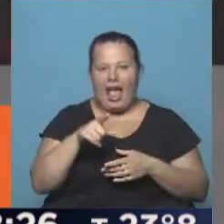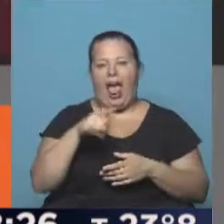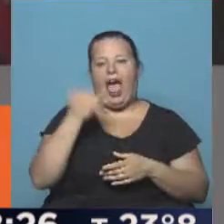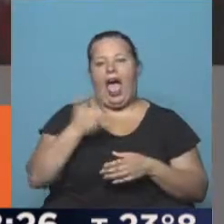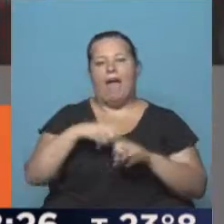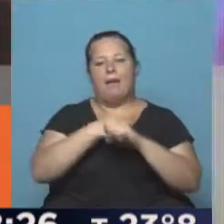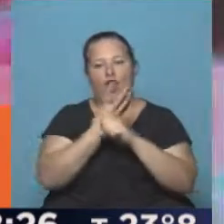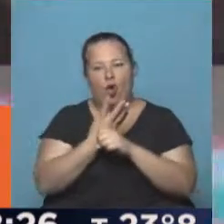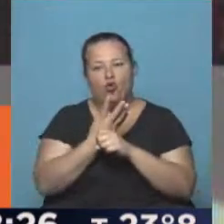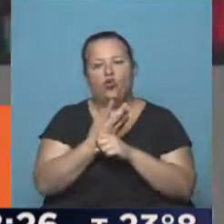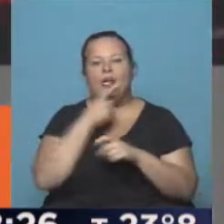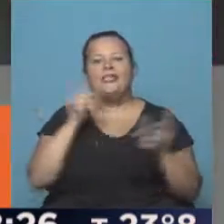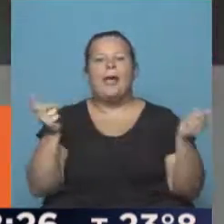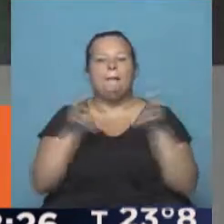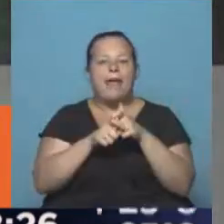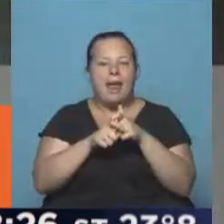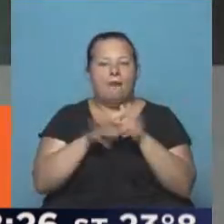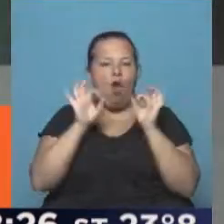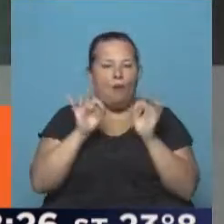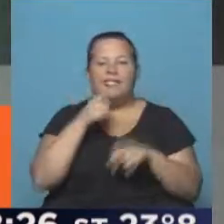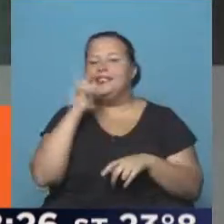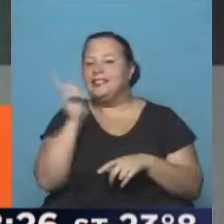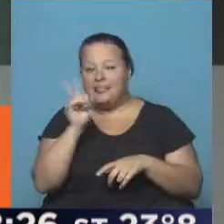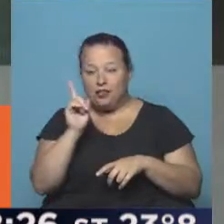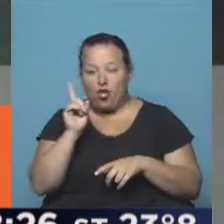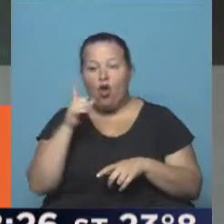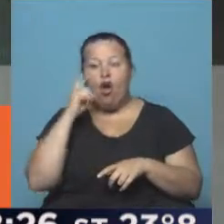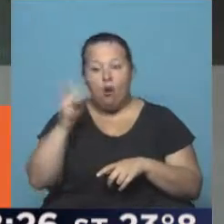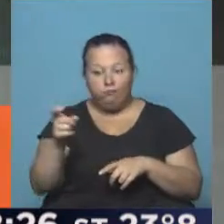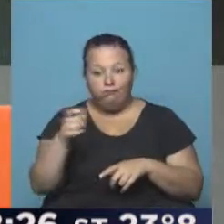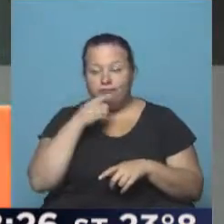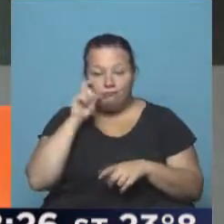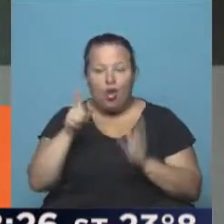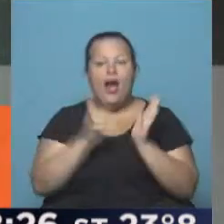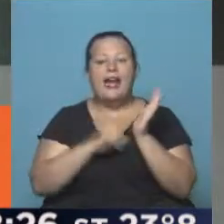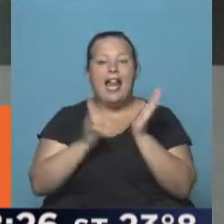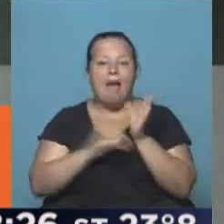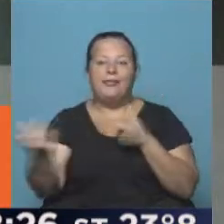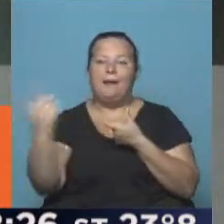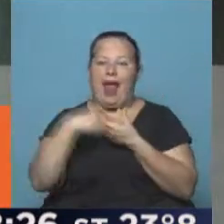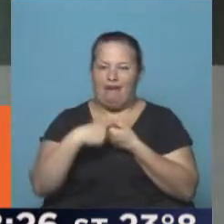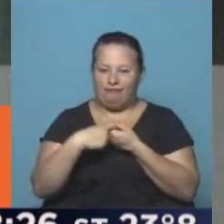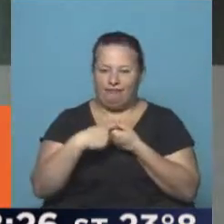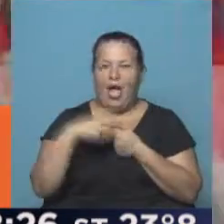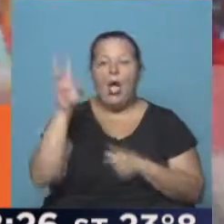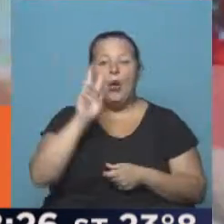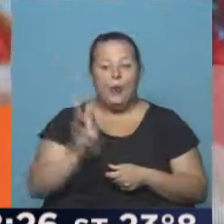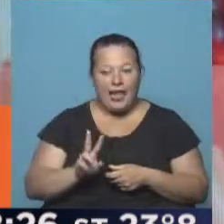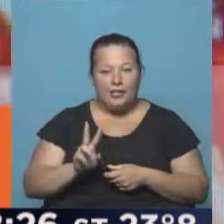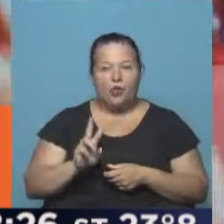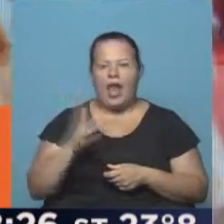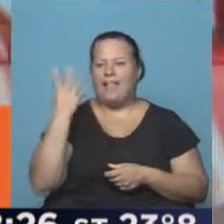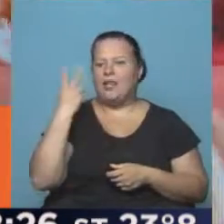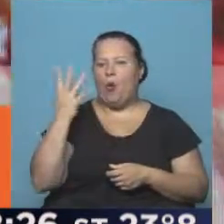en el Mercosur cuando se es miembro pleno y cuando no se cumple con lo que se llama el protocolo de adhesión. Venezuela entró